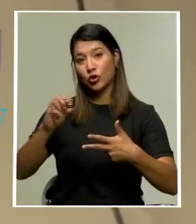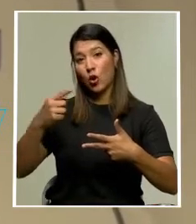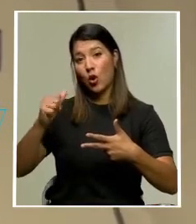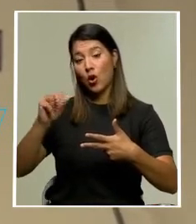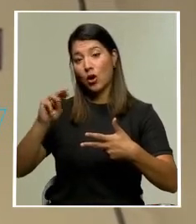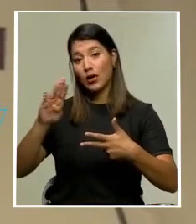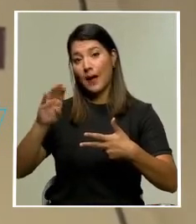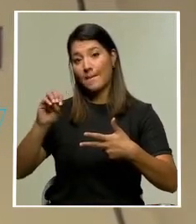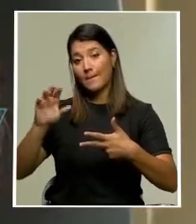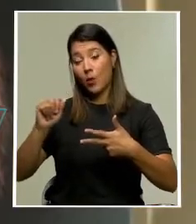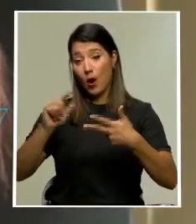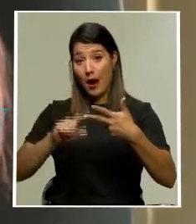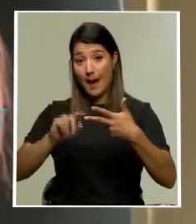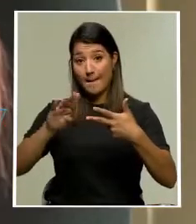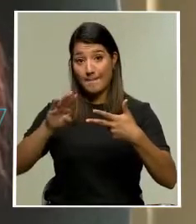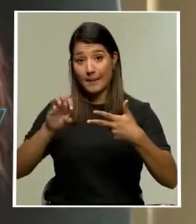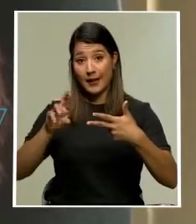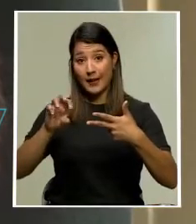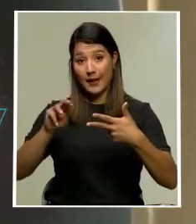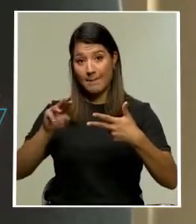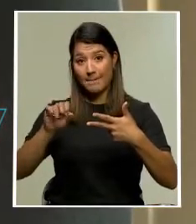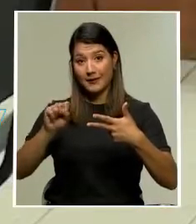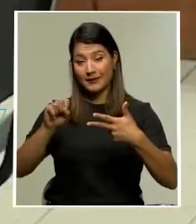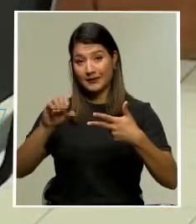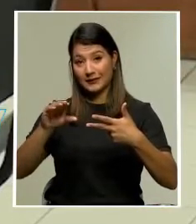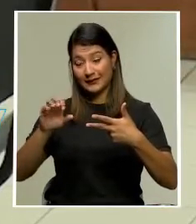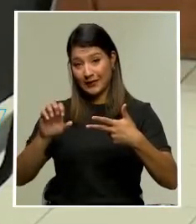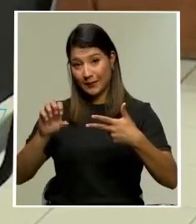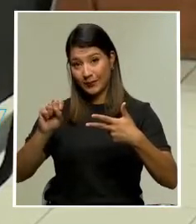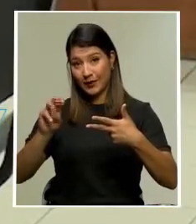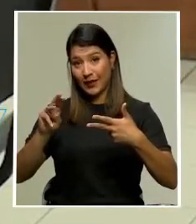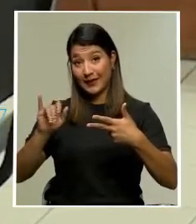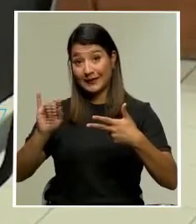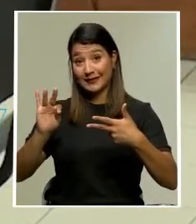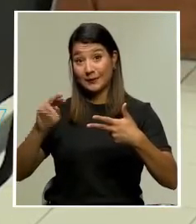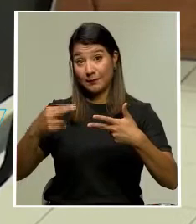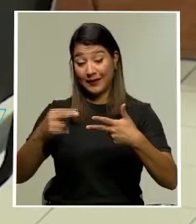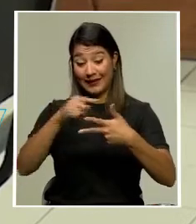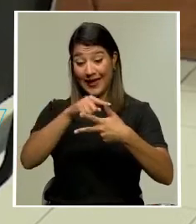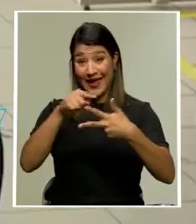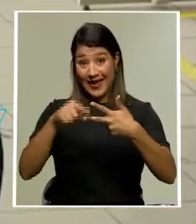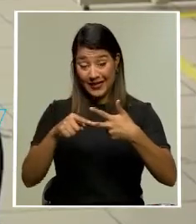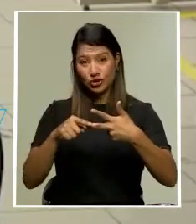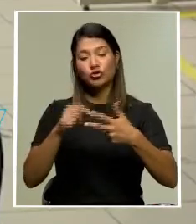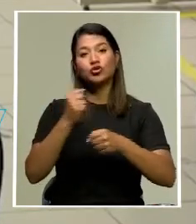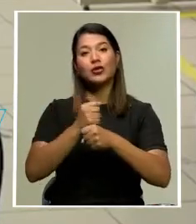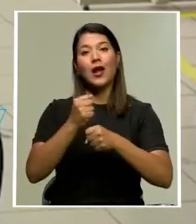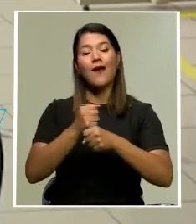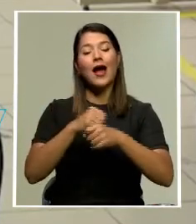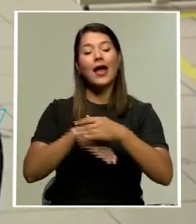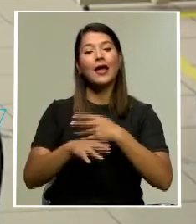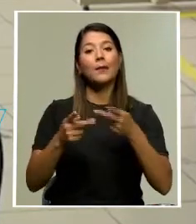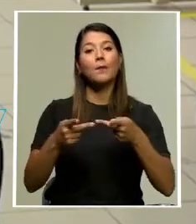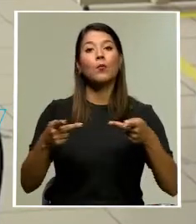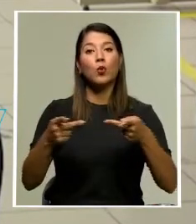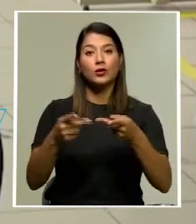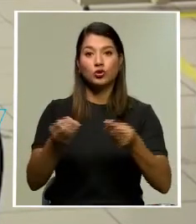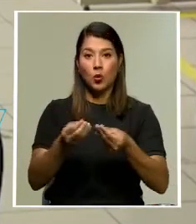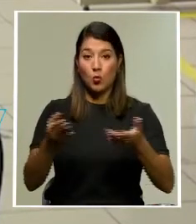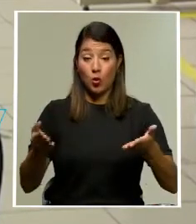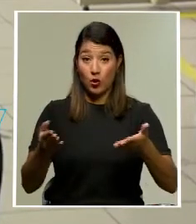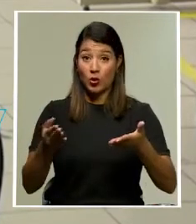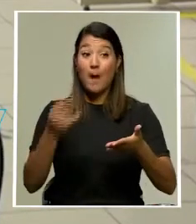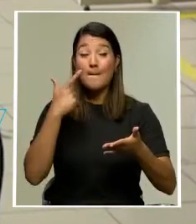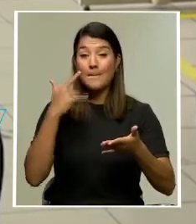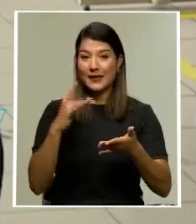de tráfico de influencias. Este martes la Fiscalía finalizó la etapa de conclusiones en el juicio que inició el pasado 4 de marzo y